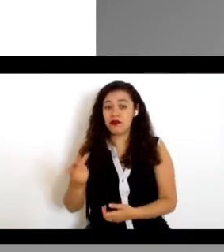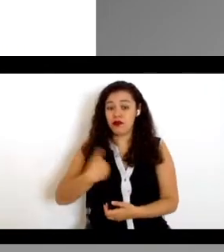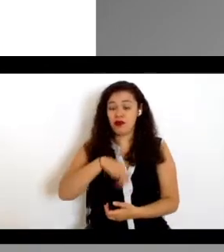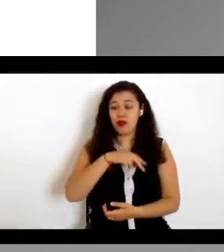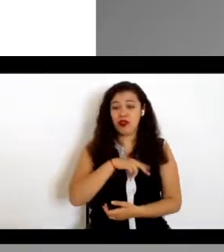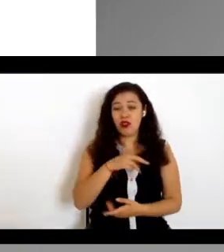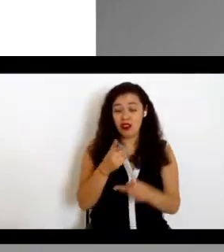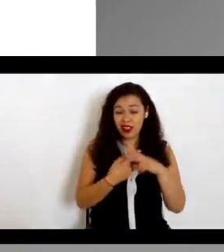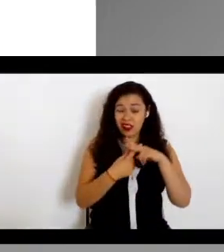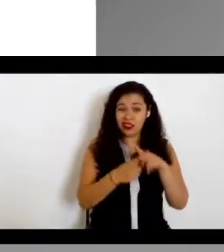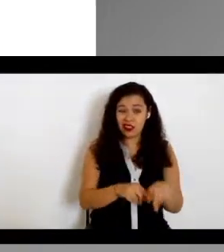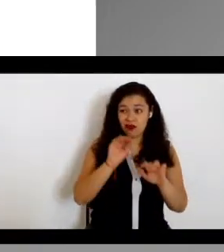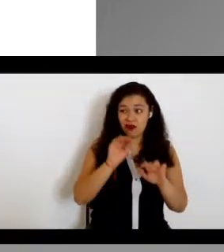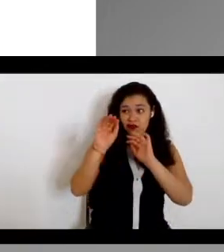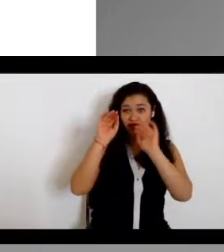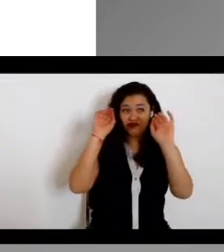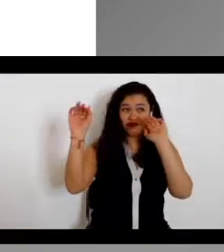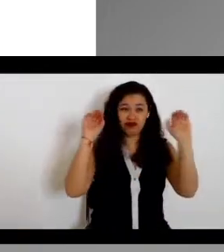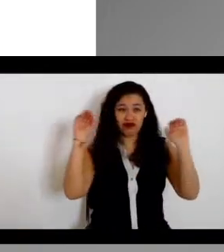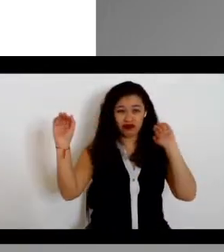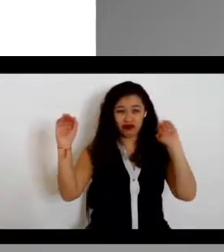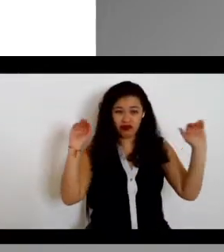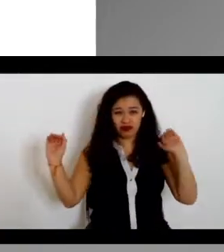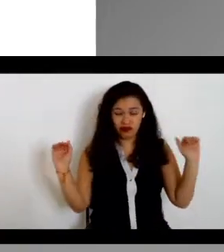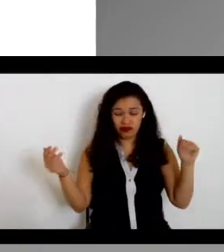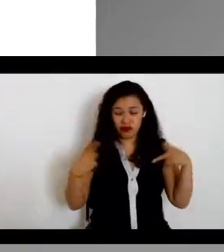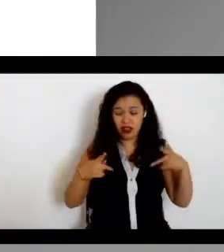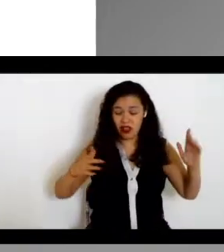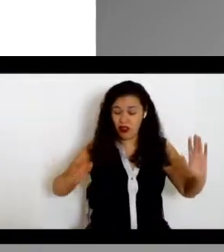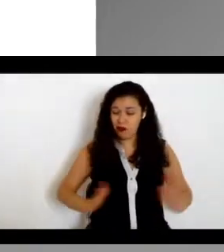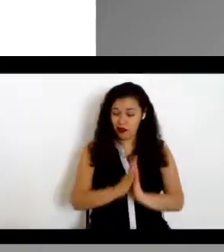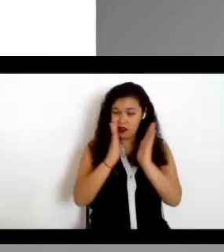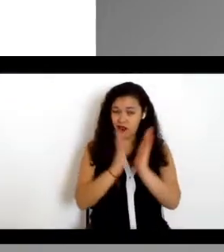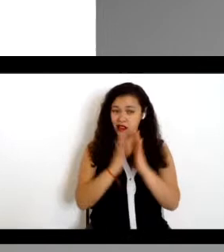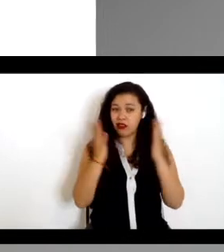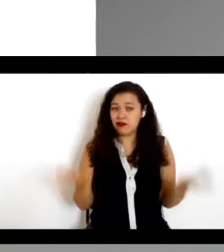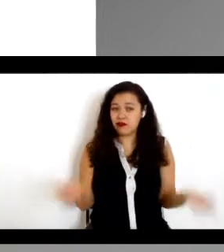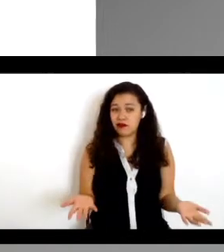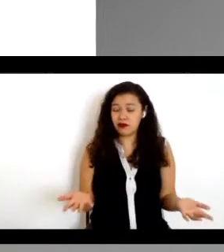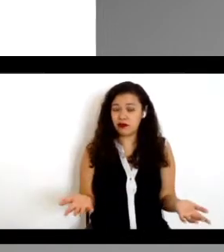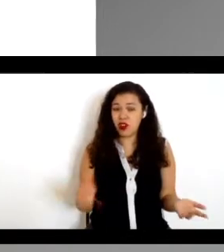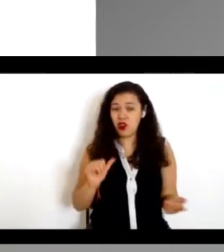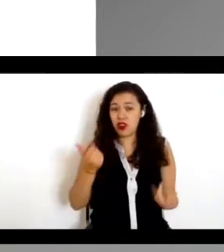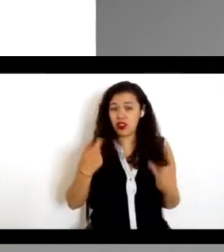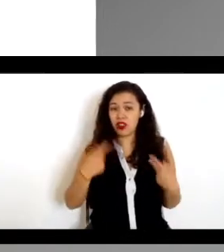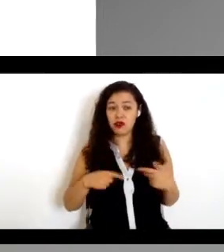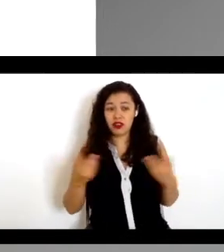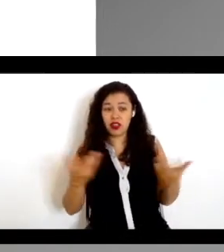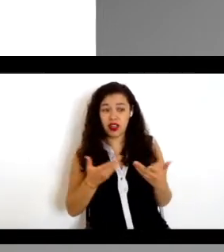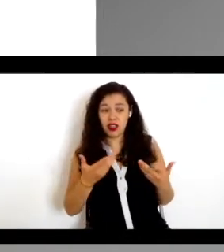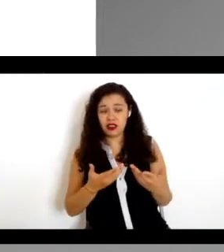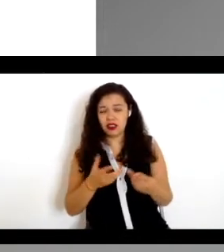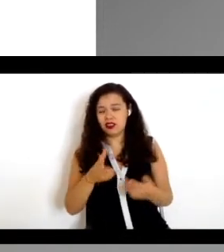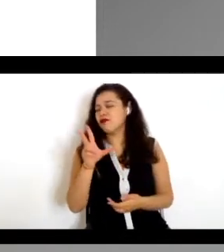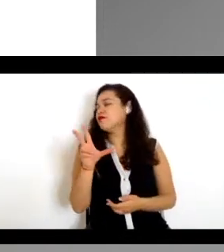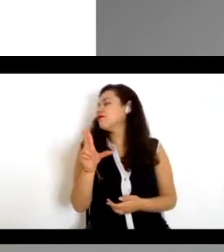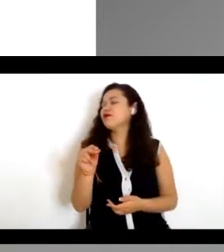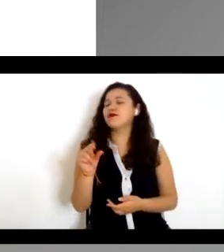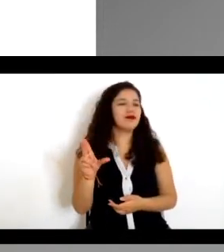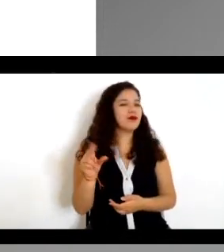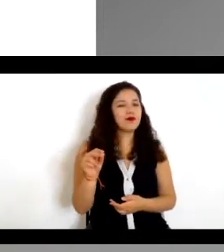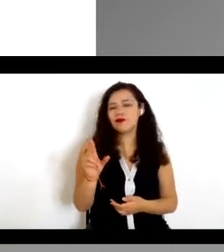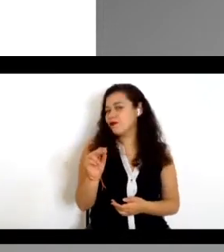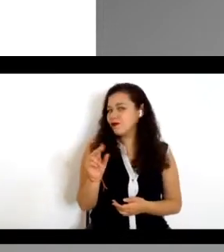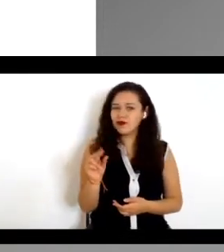nosotros, como los directamente involucrados, no lo va a hacer nadie. Ese es algo que tiene que